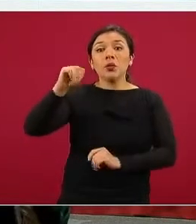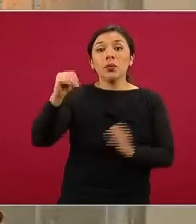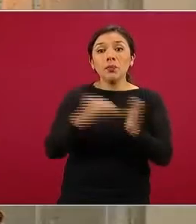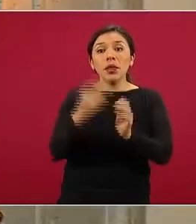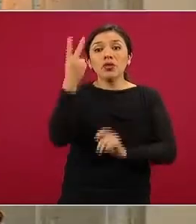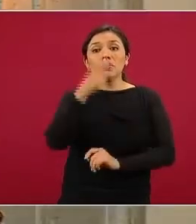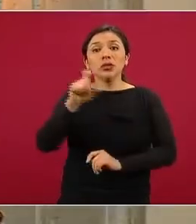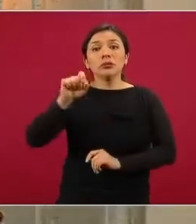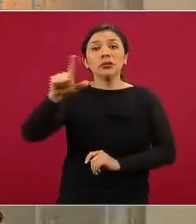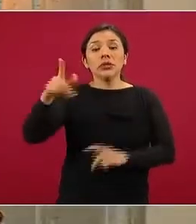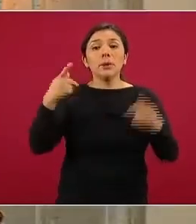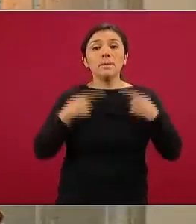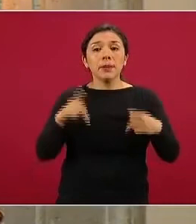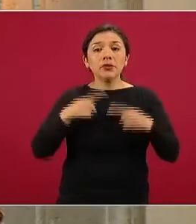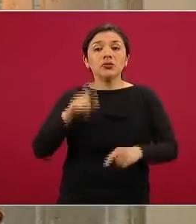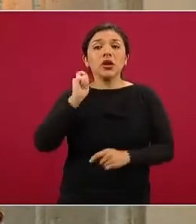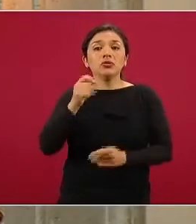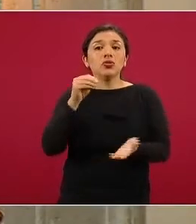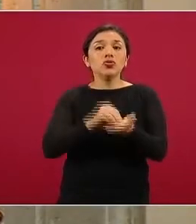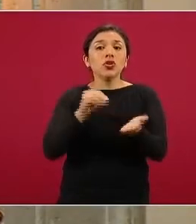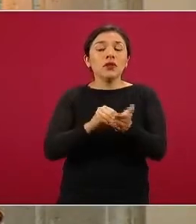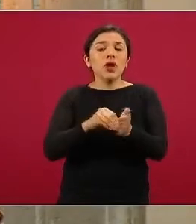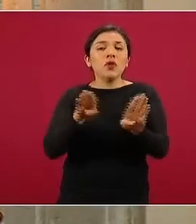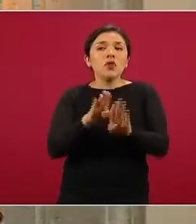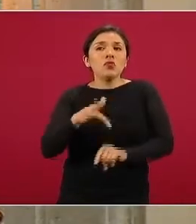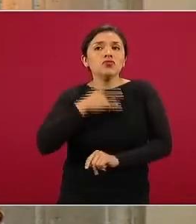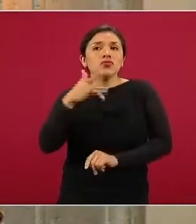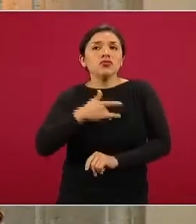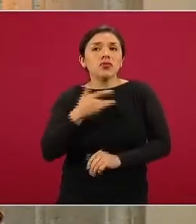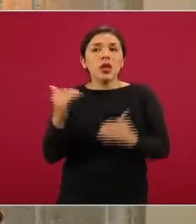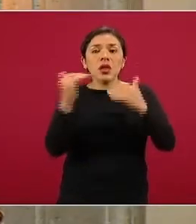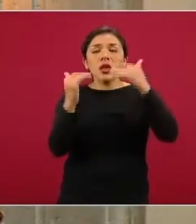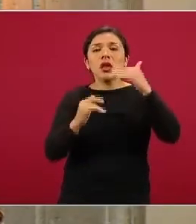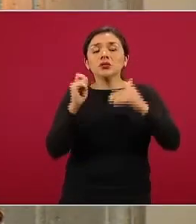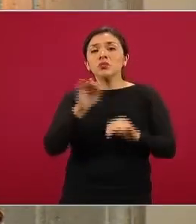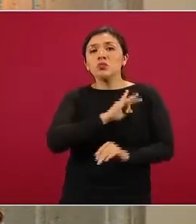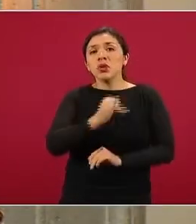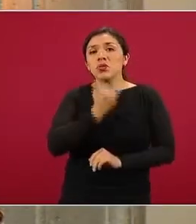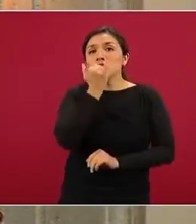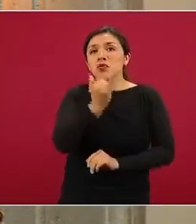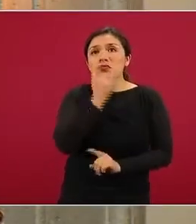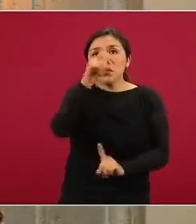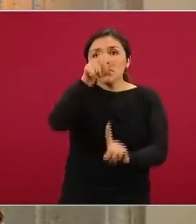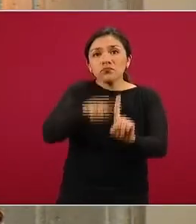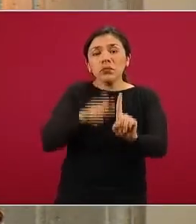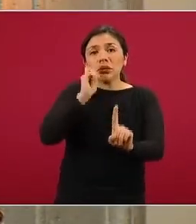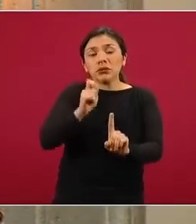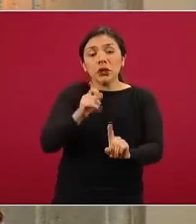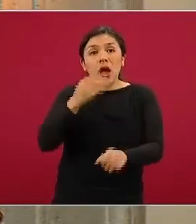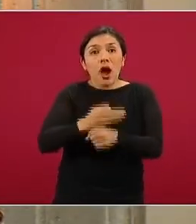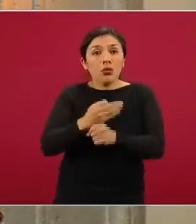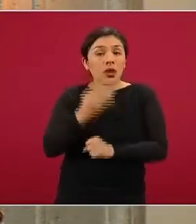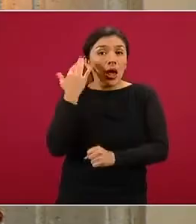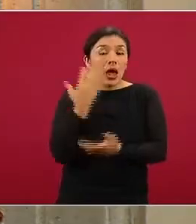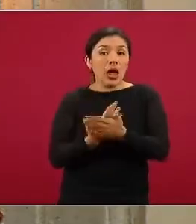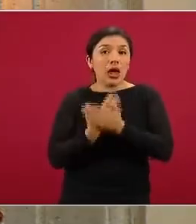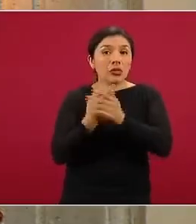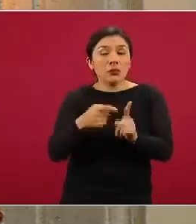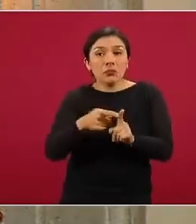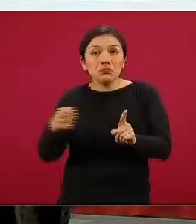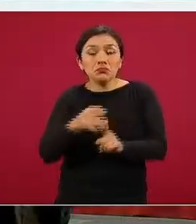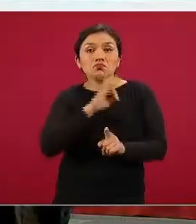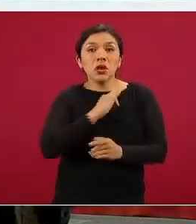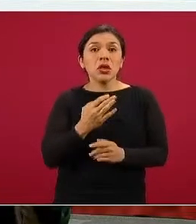39.327 personas que estarían todavía en un estatus de ser casos sospechosos, en los cuales esperamos poder obtener